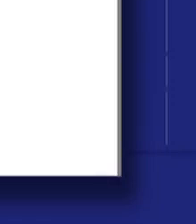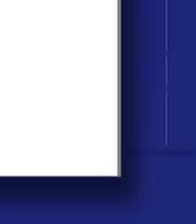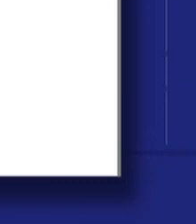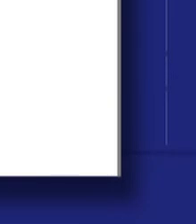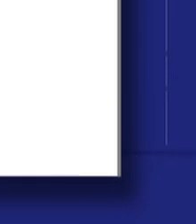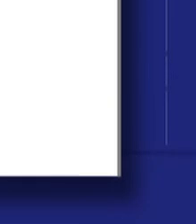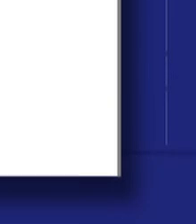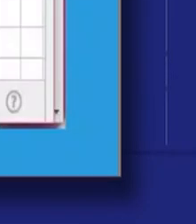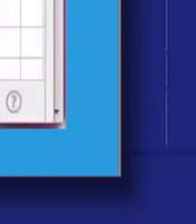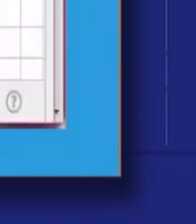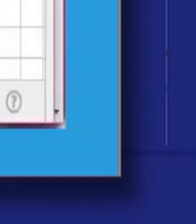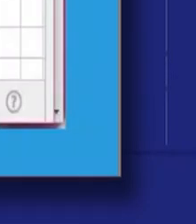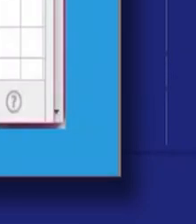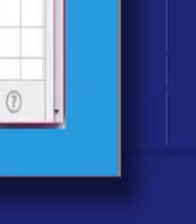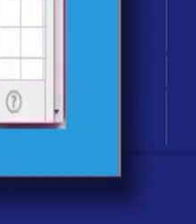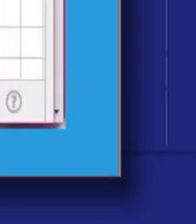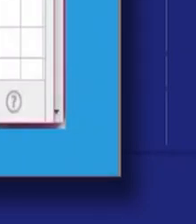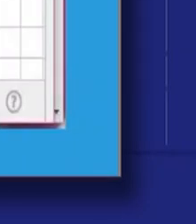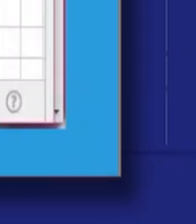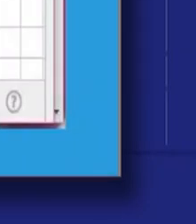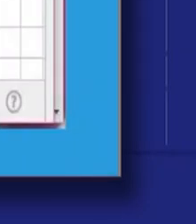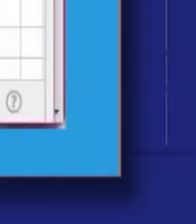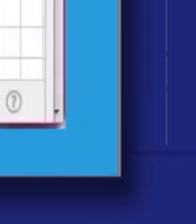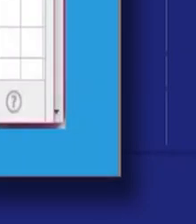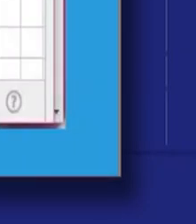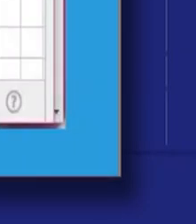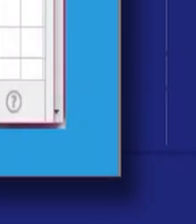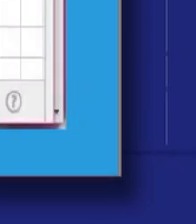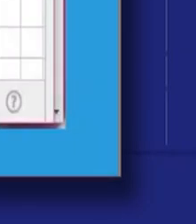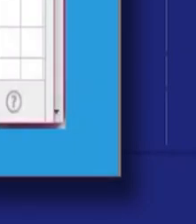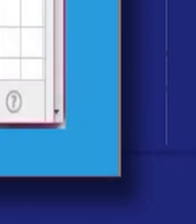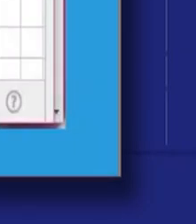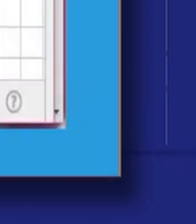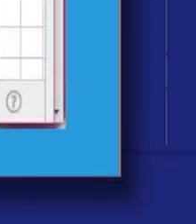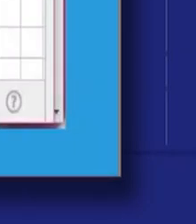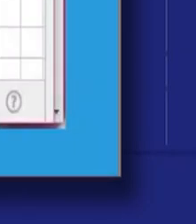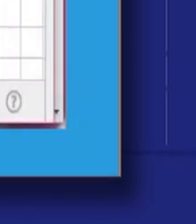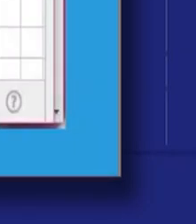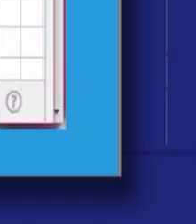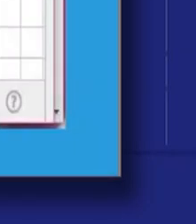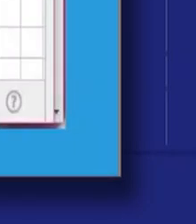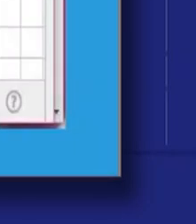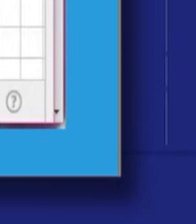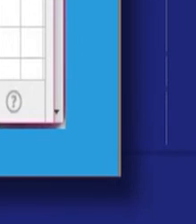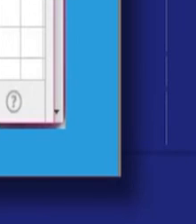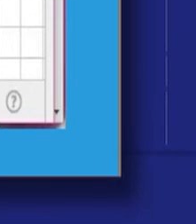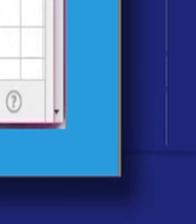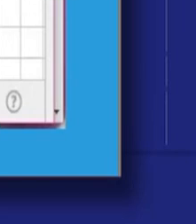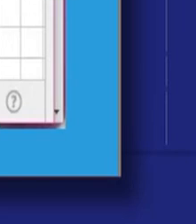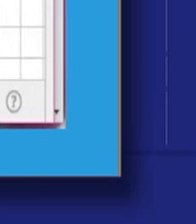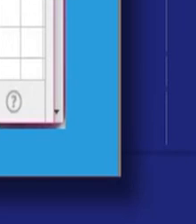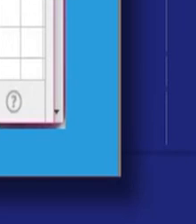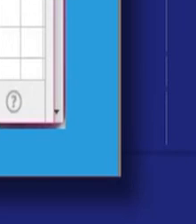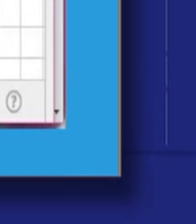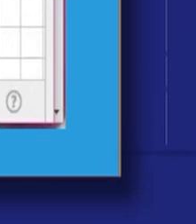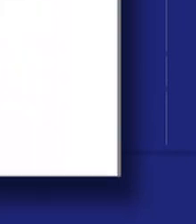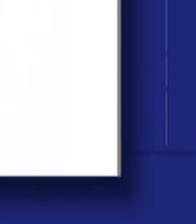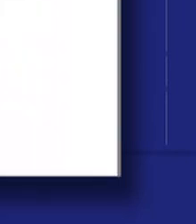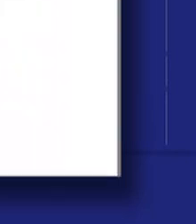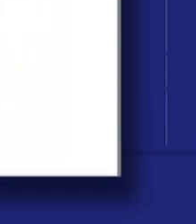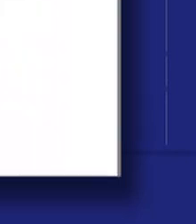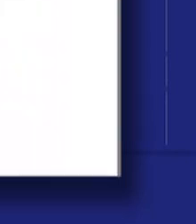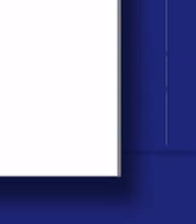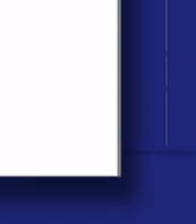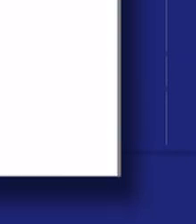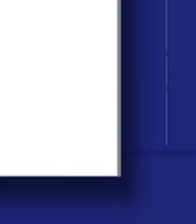un software de matemática para estudiar dinámicamente geometría, álgebra, estadística y cálculo.